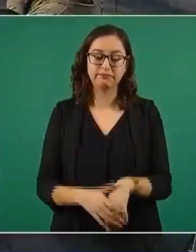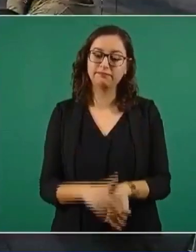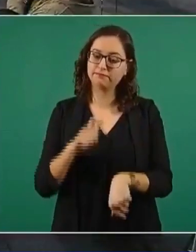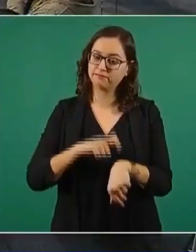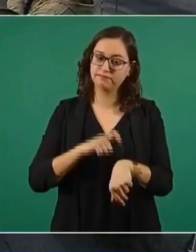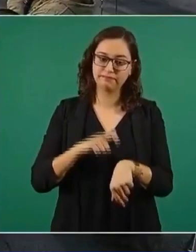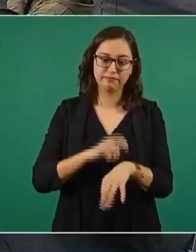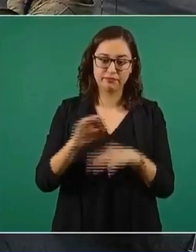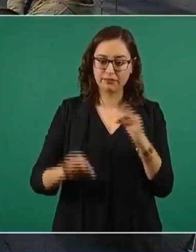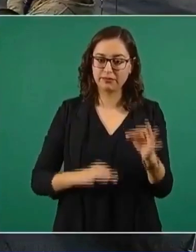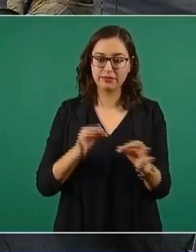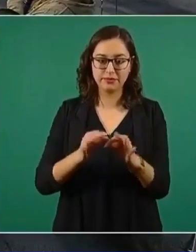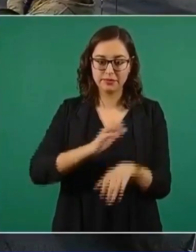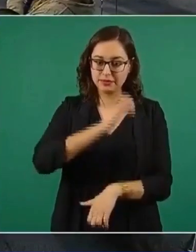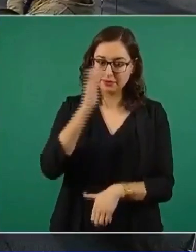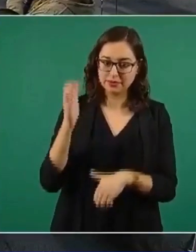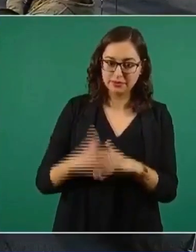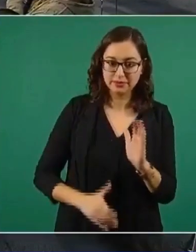tiempo.